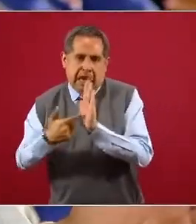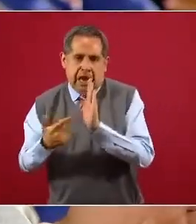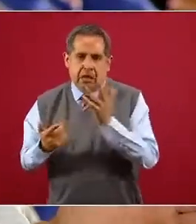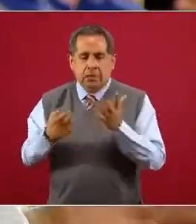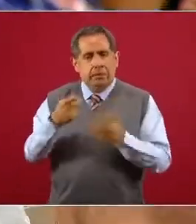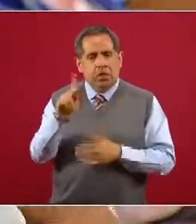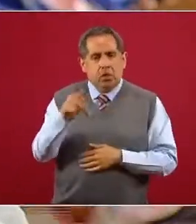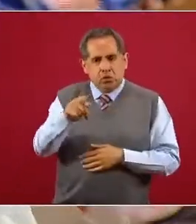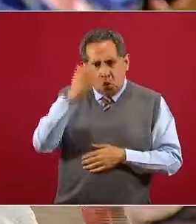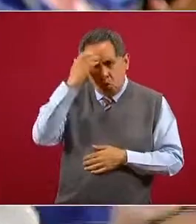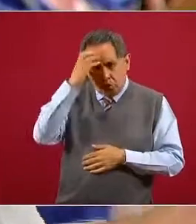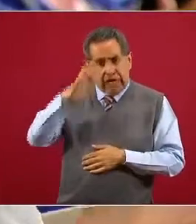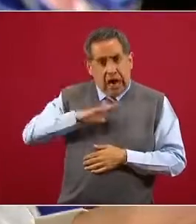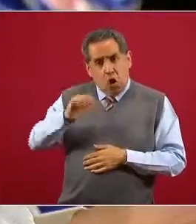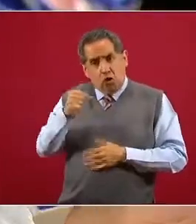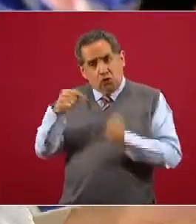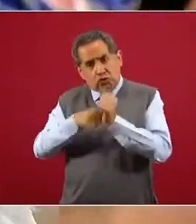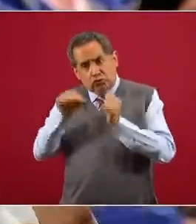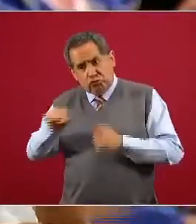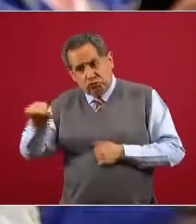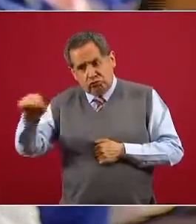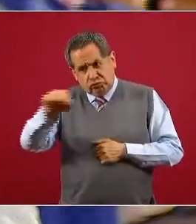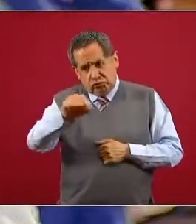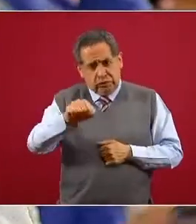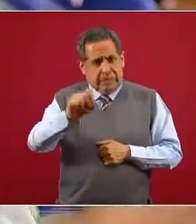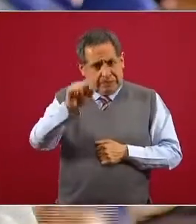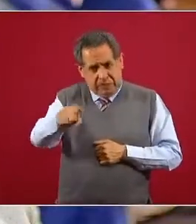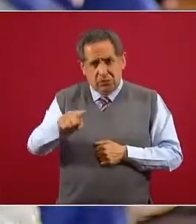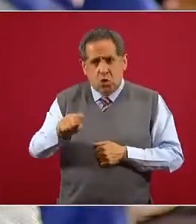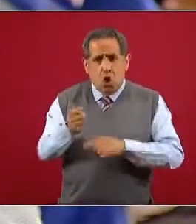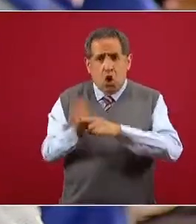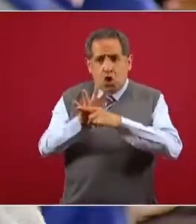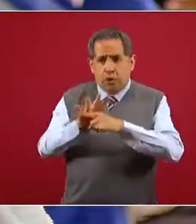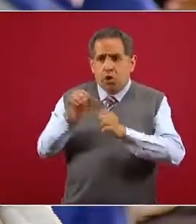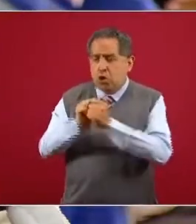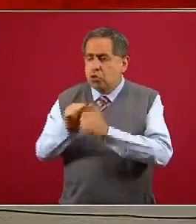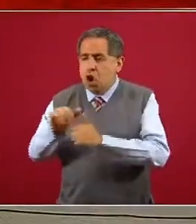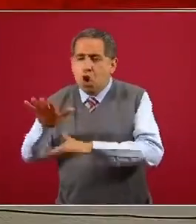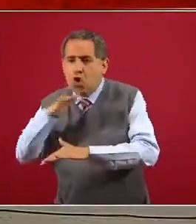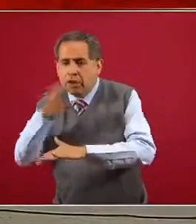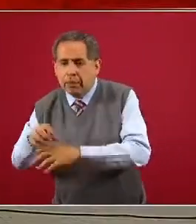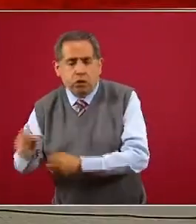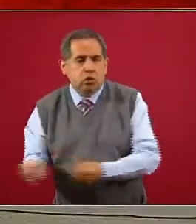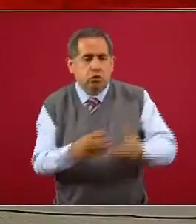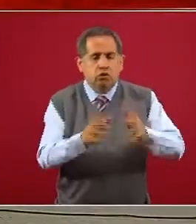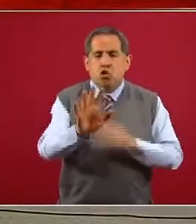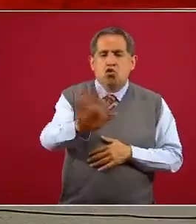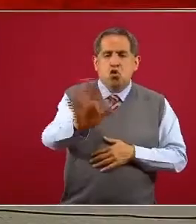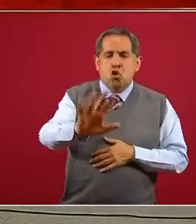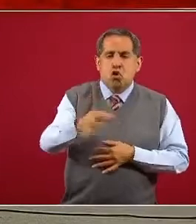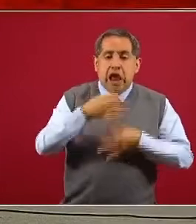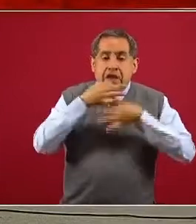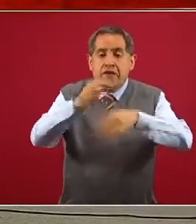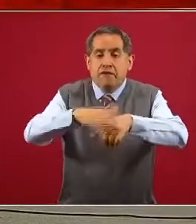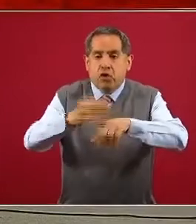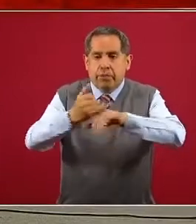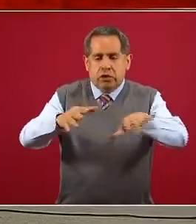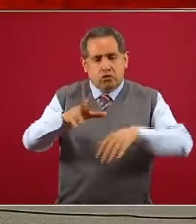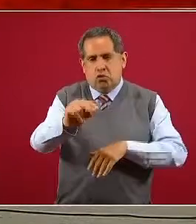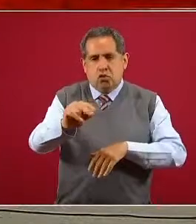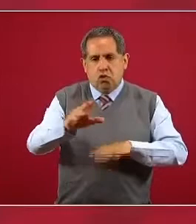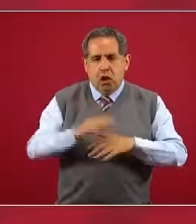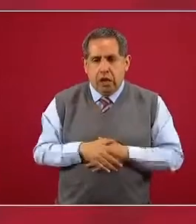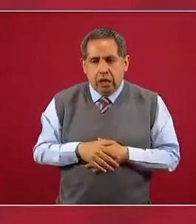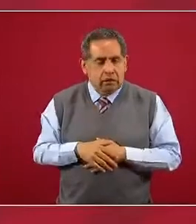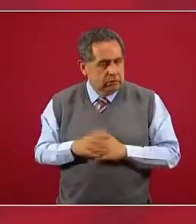pero ¿ustedes conocen que hay otros productos relacionados con COVID que están siendo contrabandeados? No me lo tome como un informe específico. Yo digo